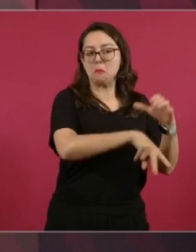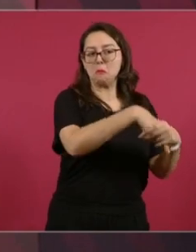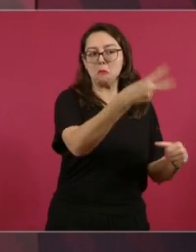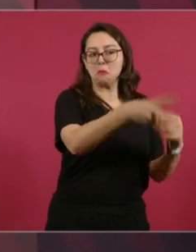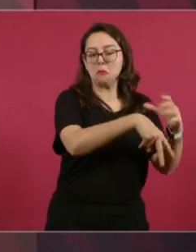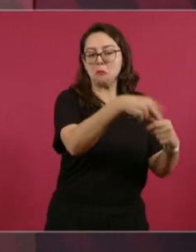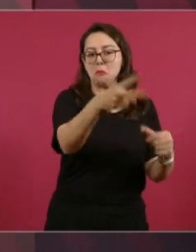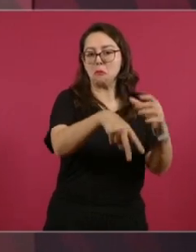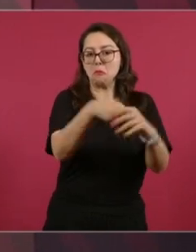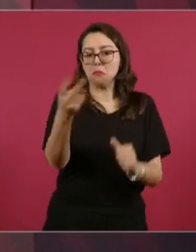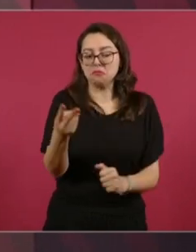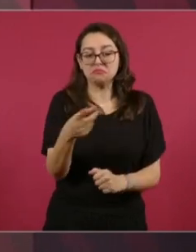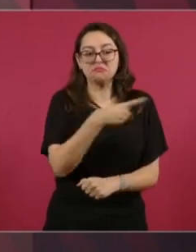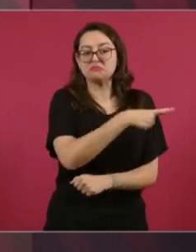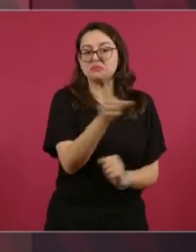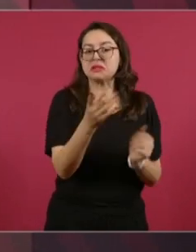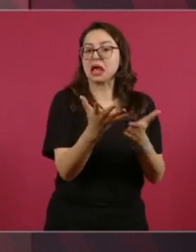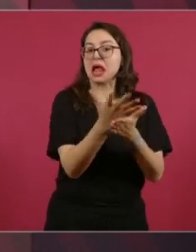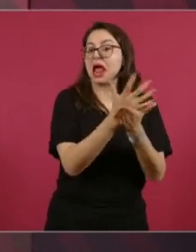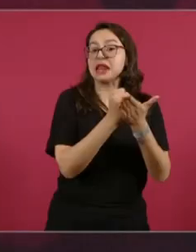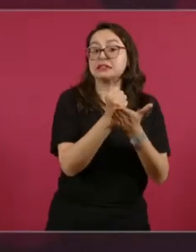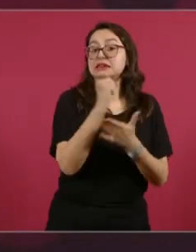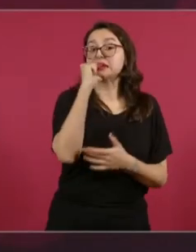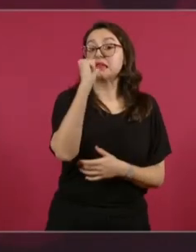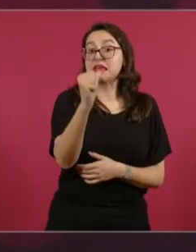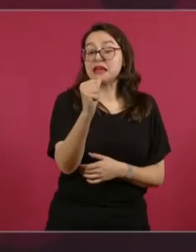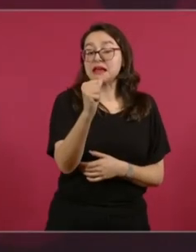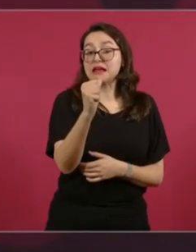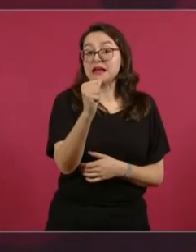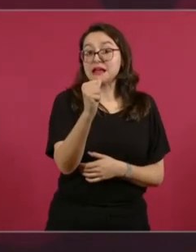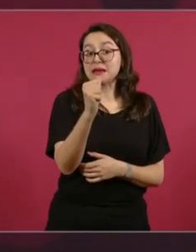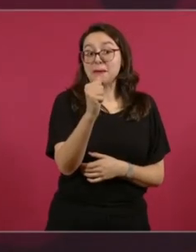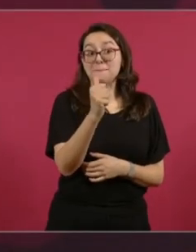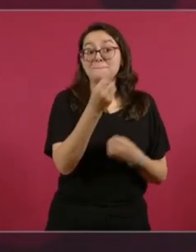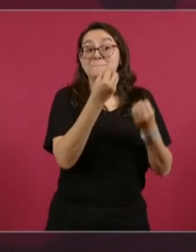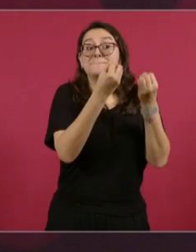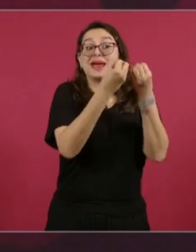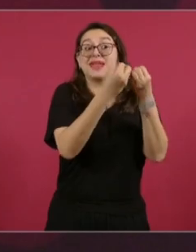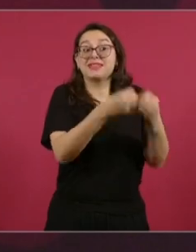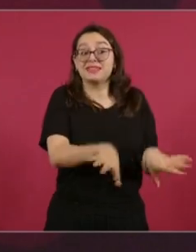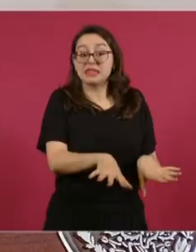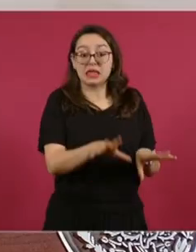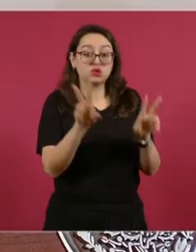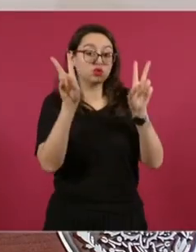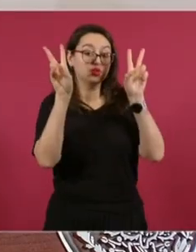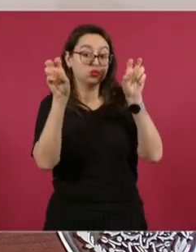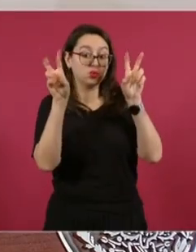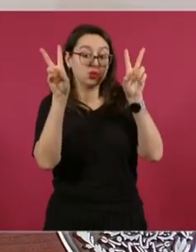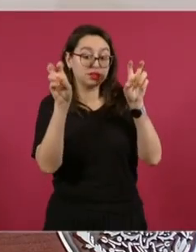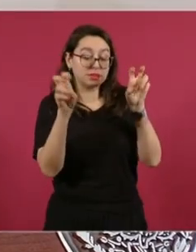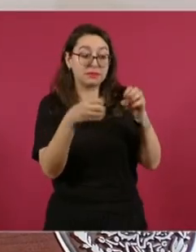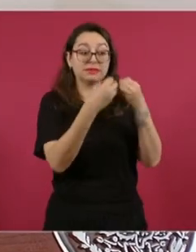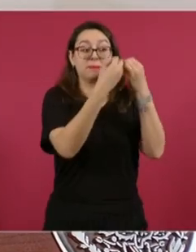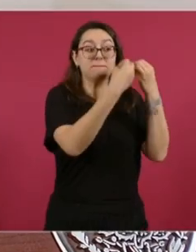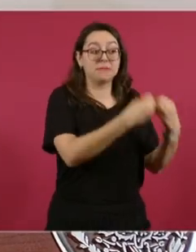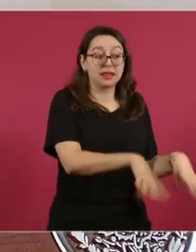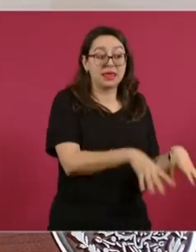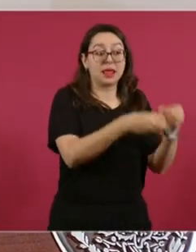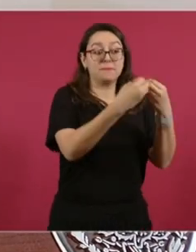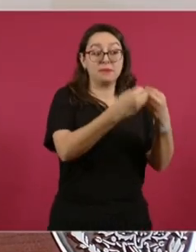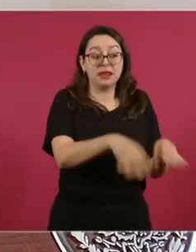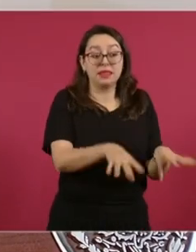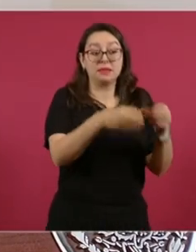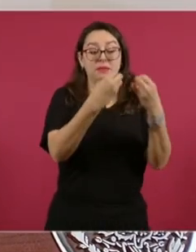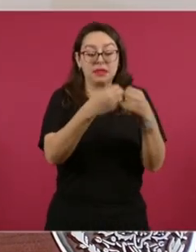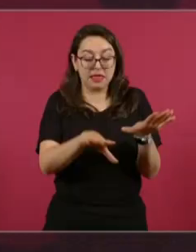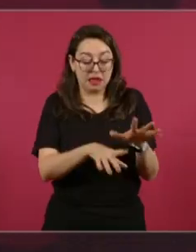con este sistema, ellos podían equilibrar o sumar pérdidas y ganancias, y